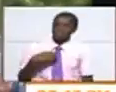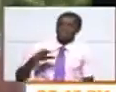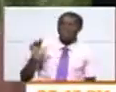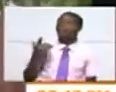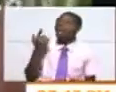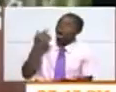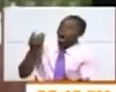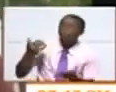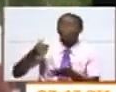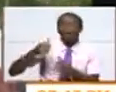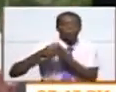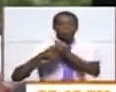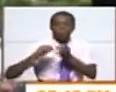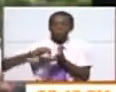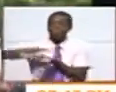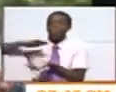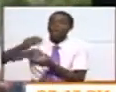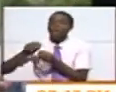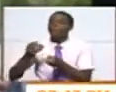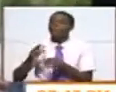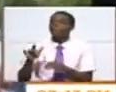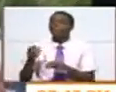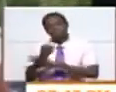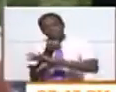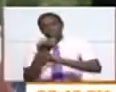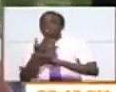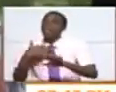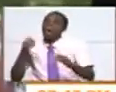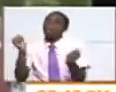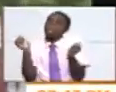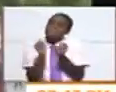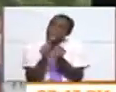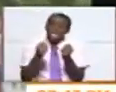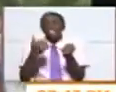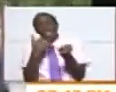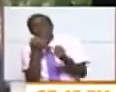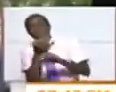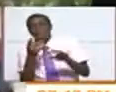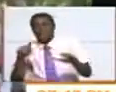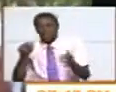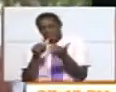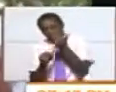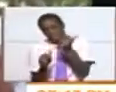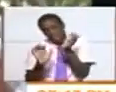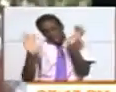haría? Soy capaz de lanzarle piedras, vainas de esas, pero no, pues ya.